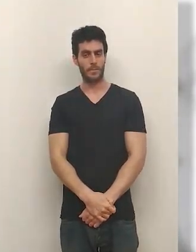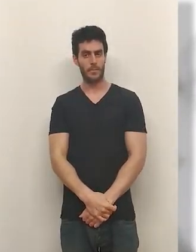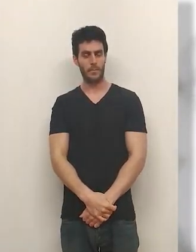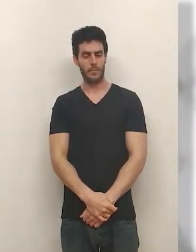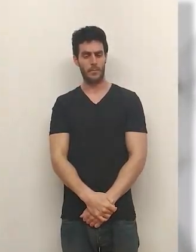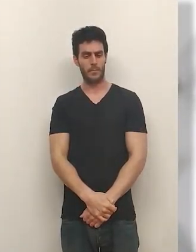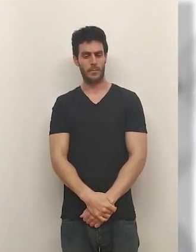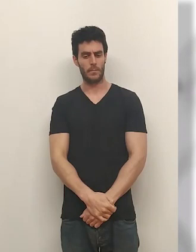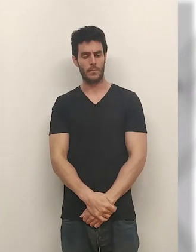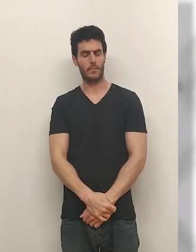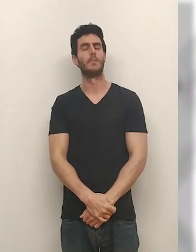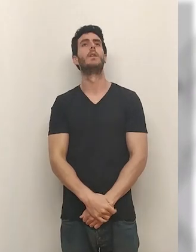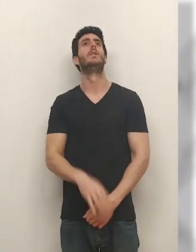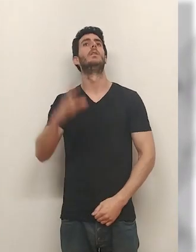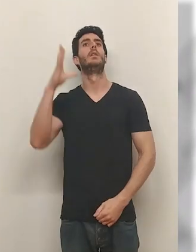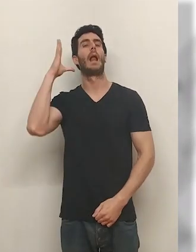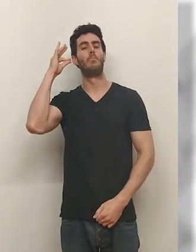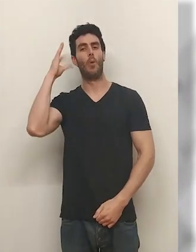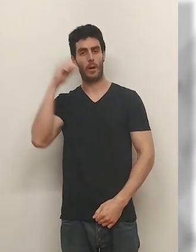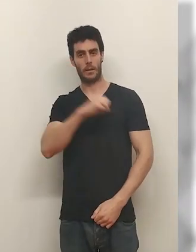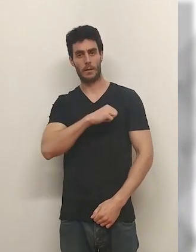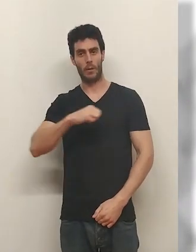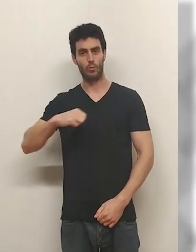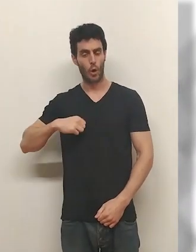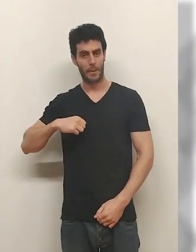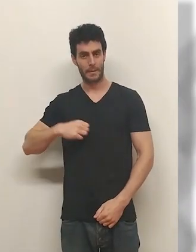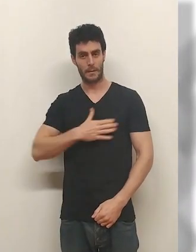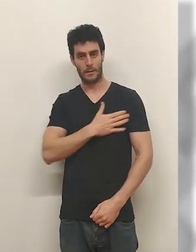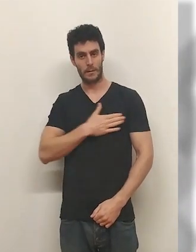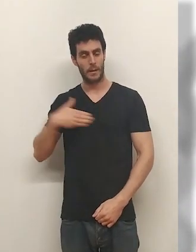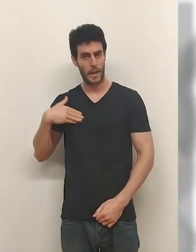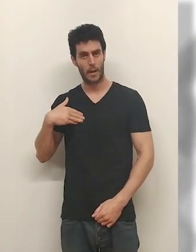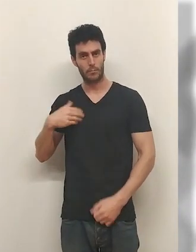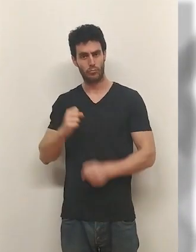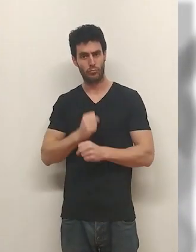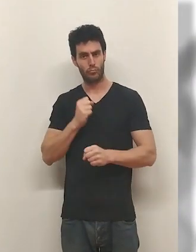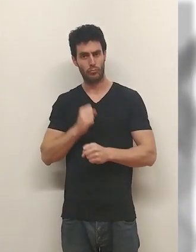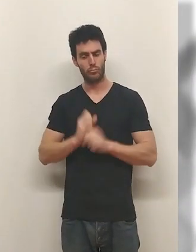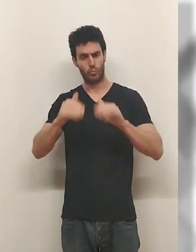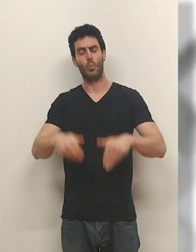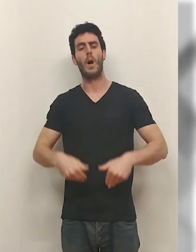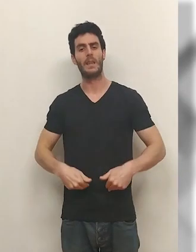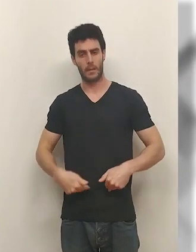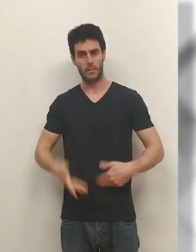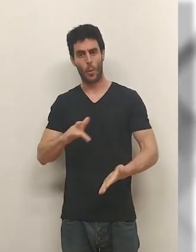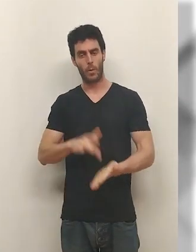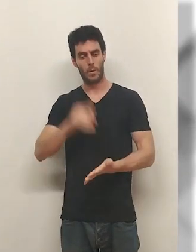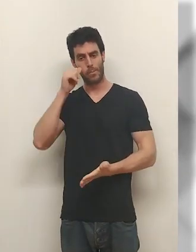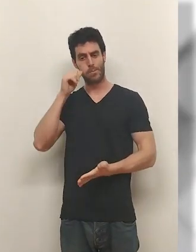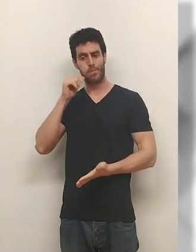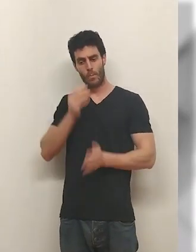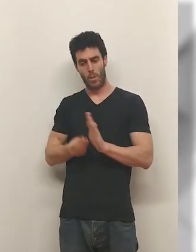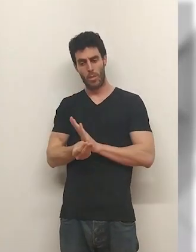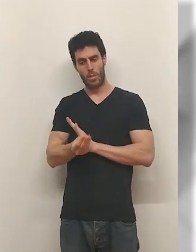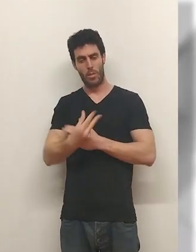A las mujeres autónomas que quieran reincorporarse a su actividad después del